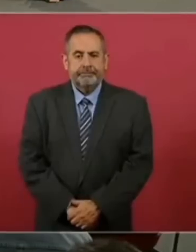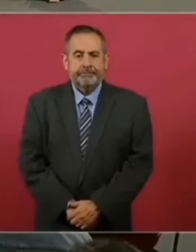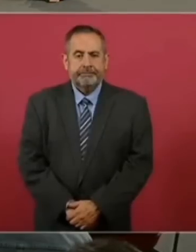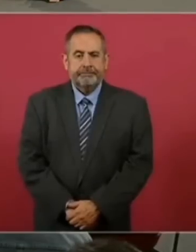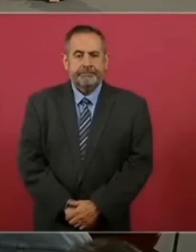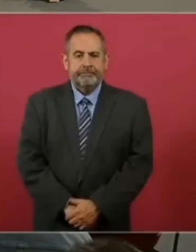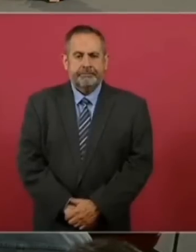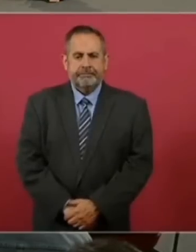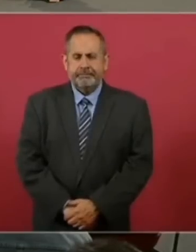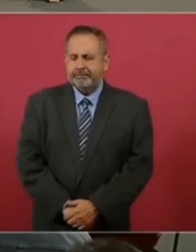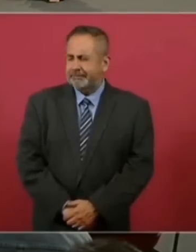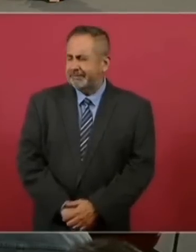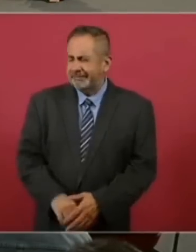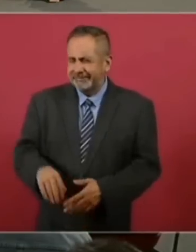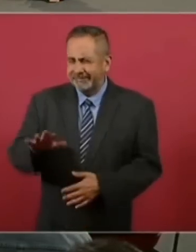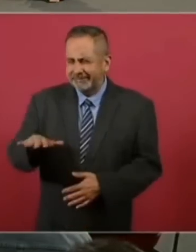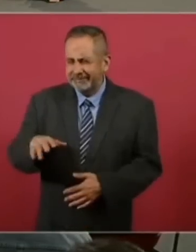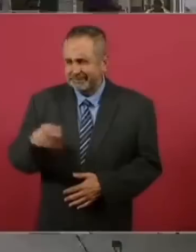¿Cómo dijo este?